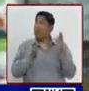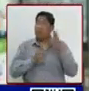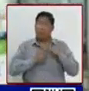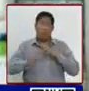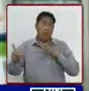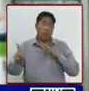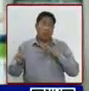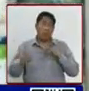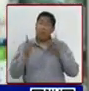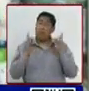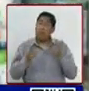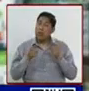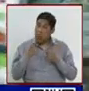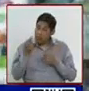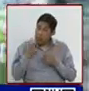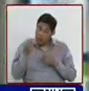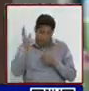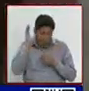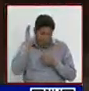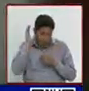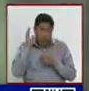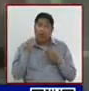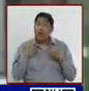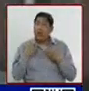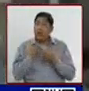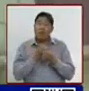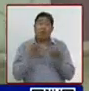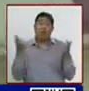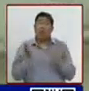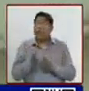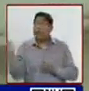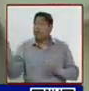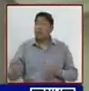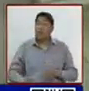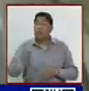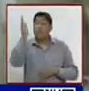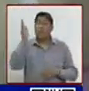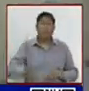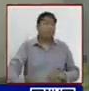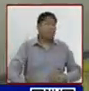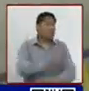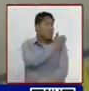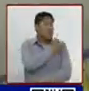para darse a la fuga, ya que el mismo, como bien lo escuchamos, tiene varias salidas.